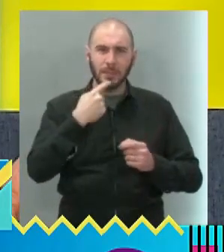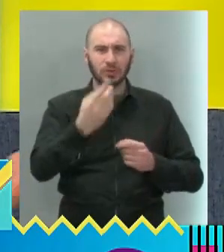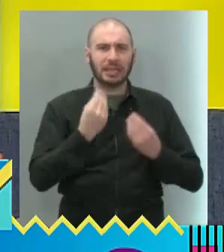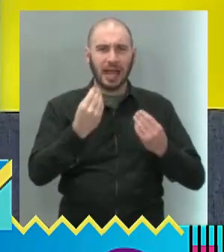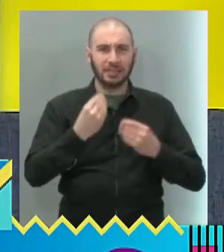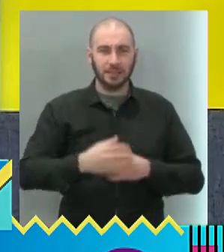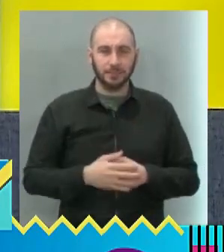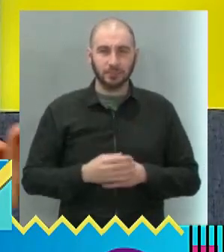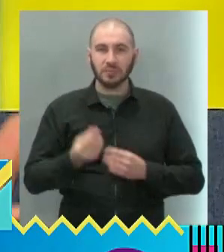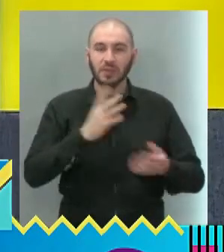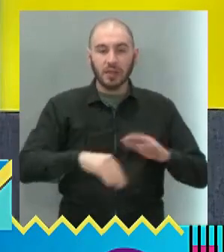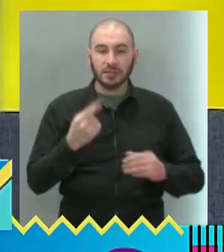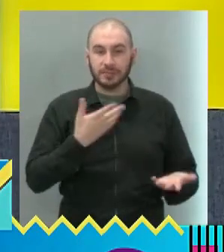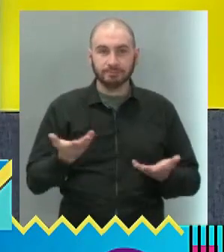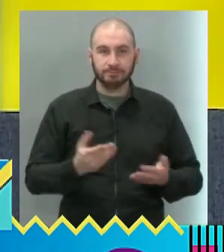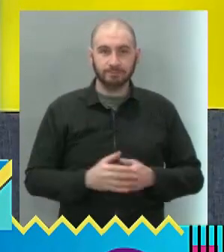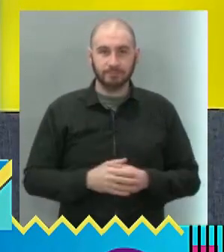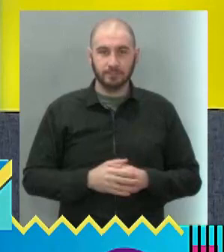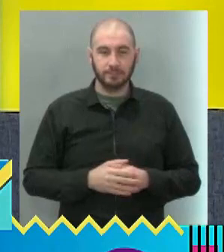ante esta situación?